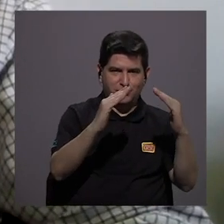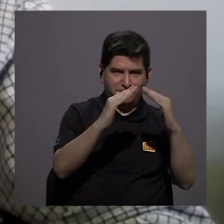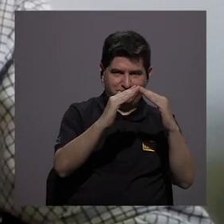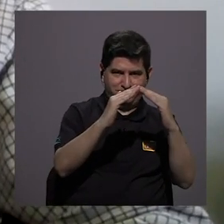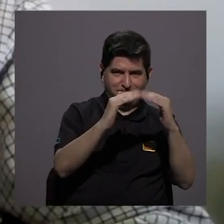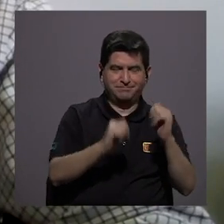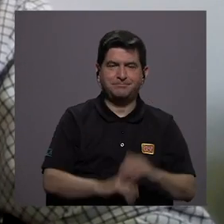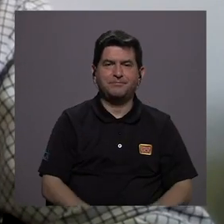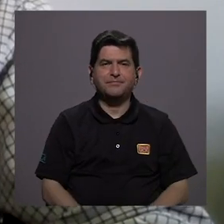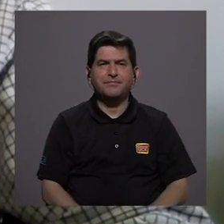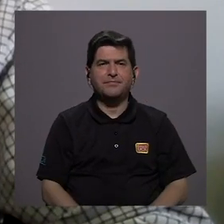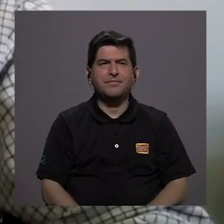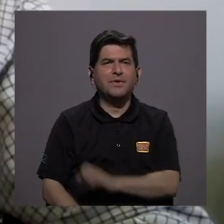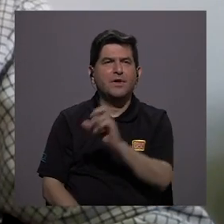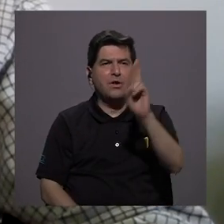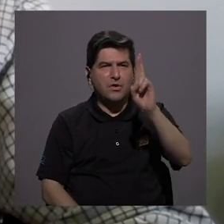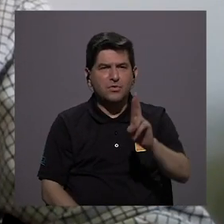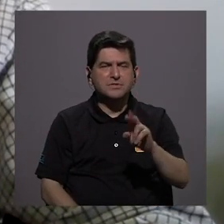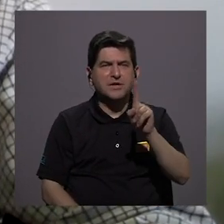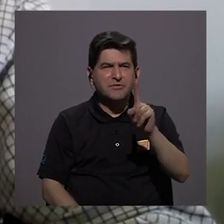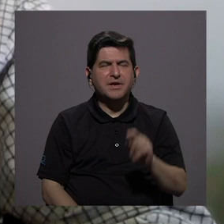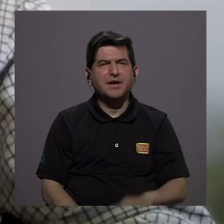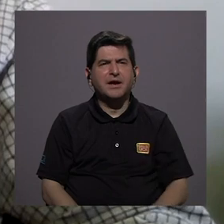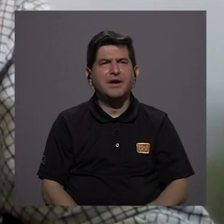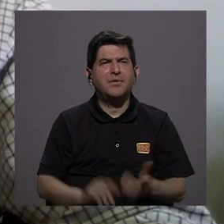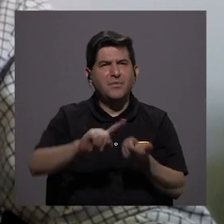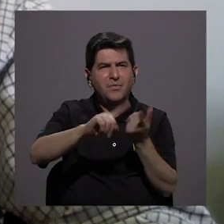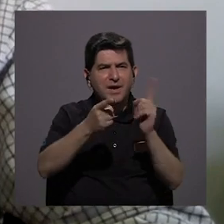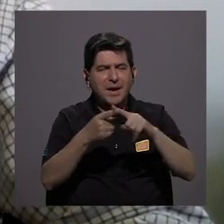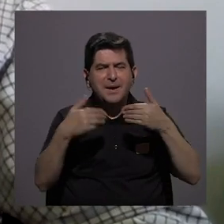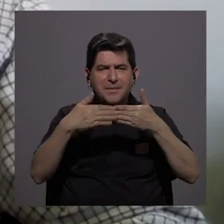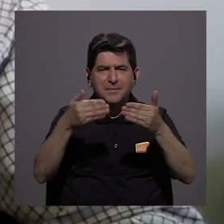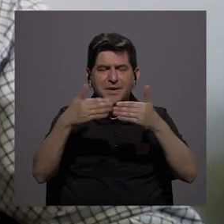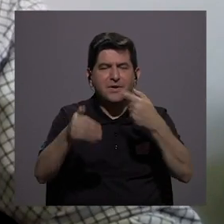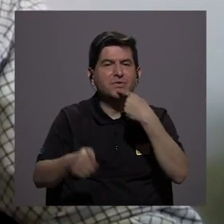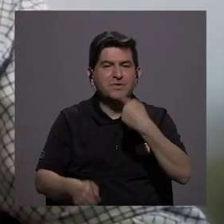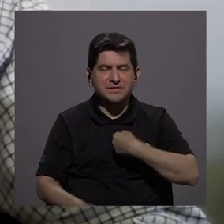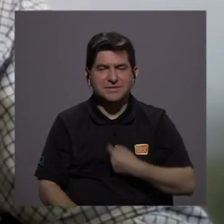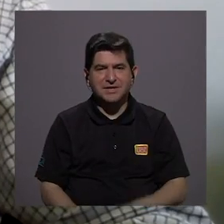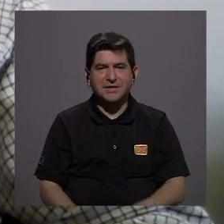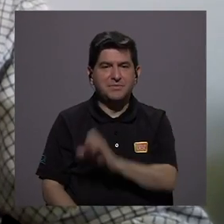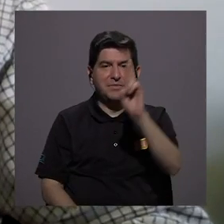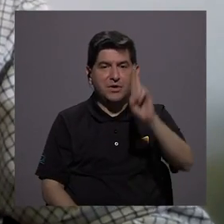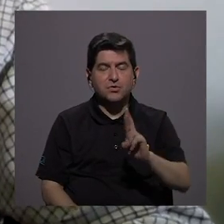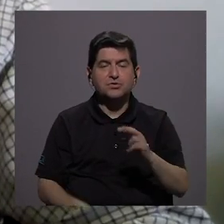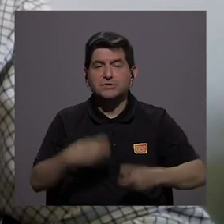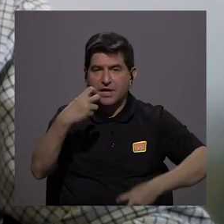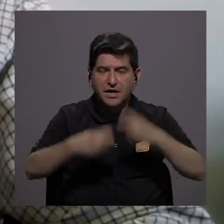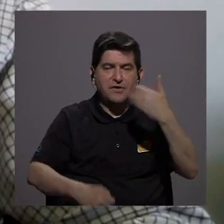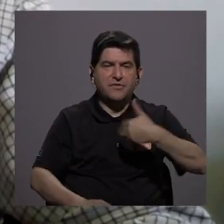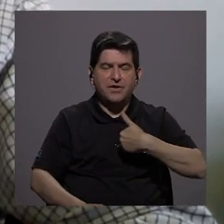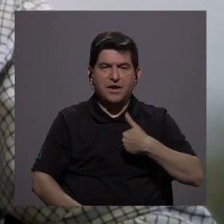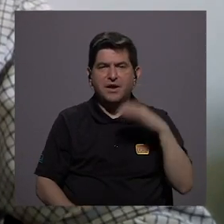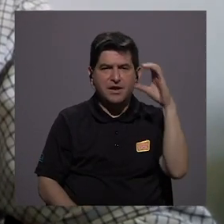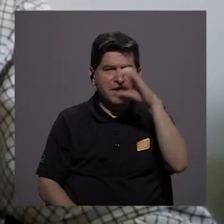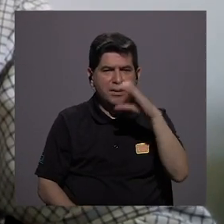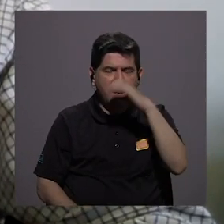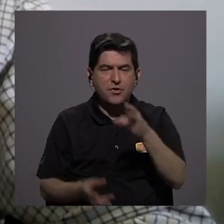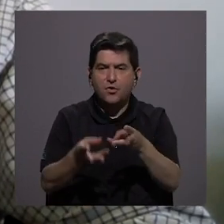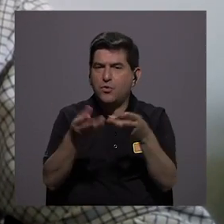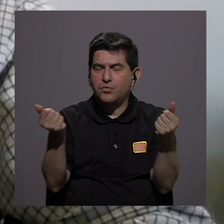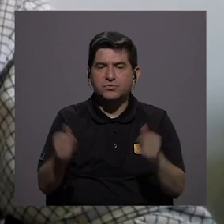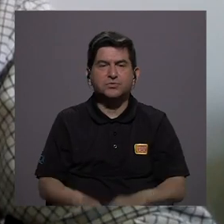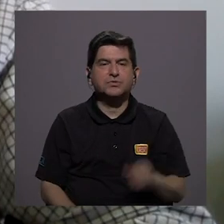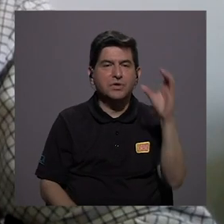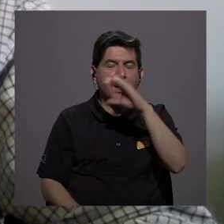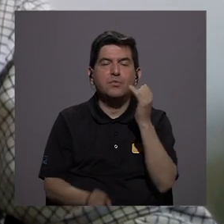Rica, yo tengo un buen amigo panameño que me decía, mire, Costa Rica cada vez que tiene un problema, no le buscan una